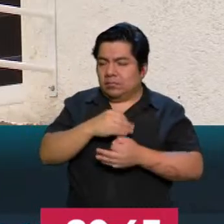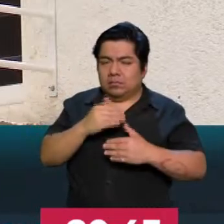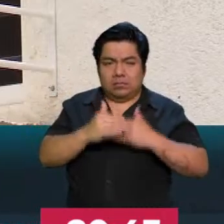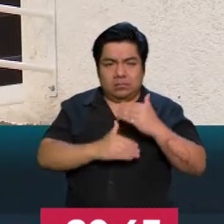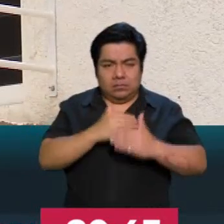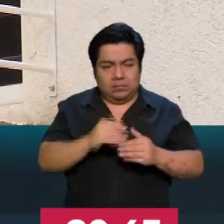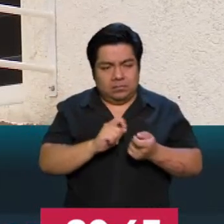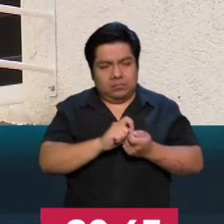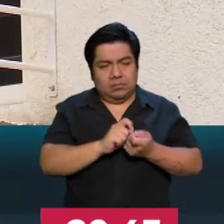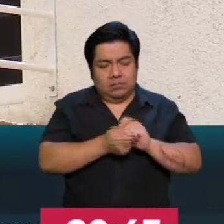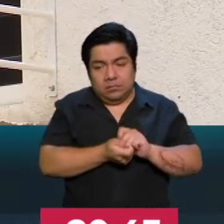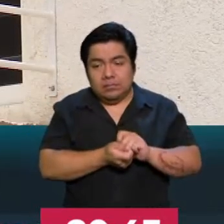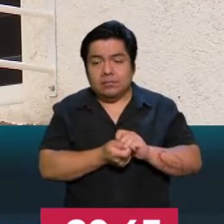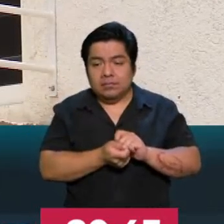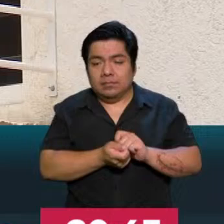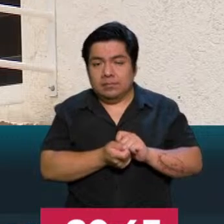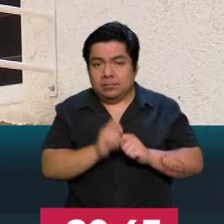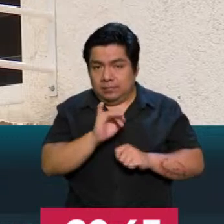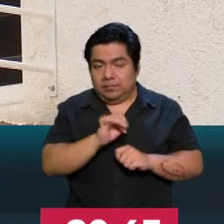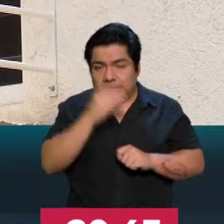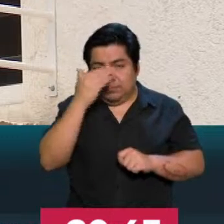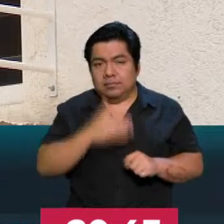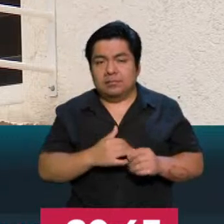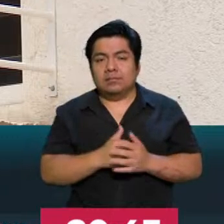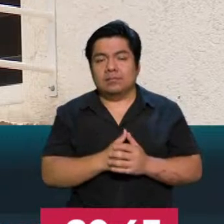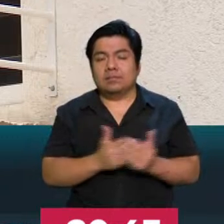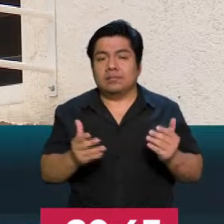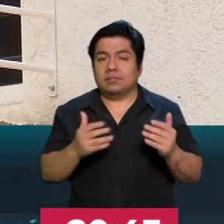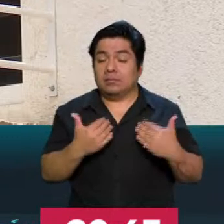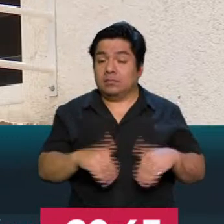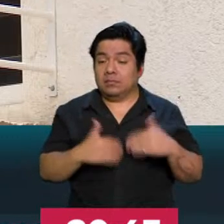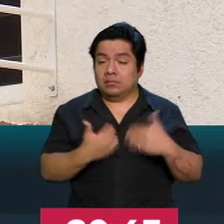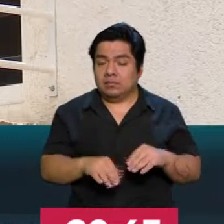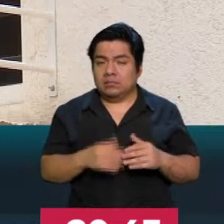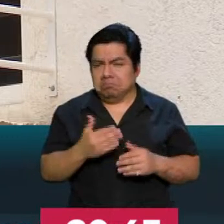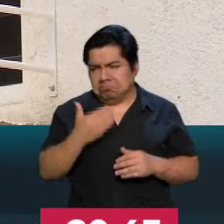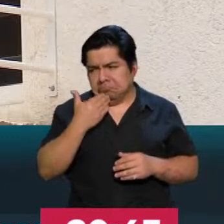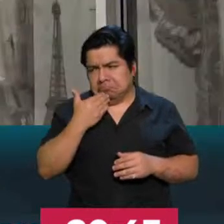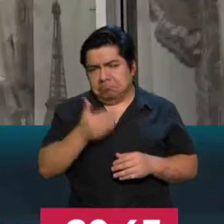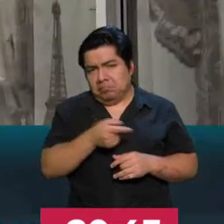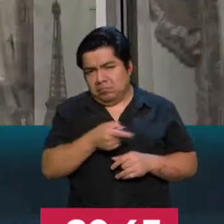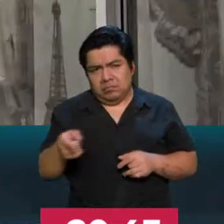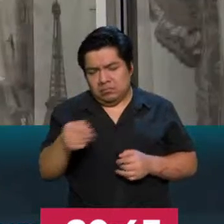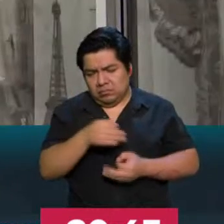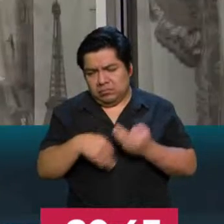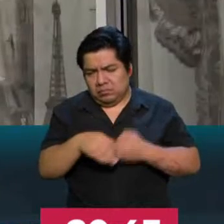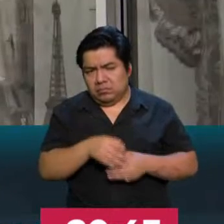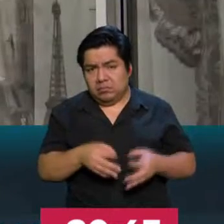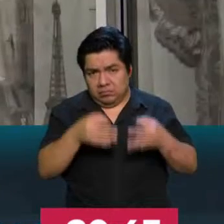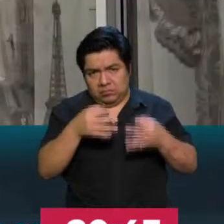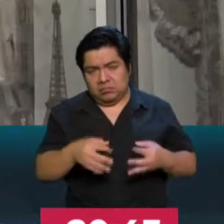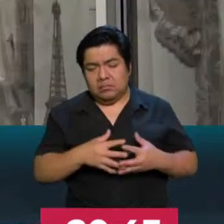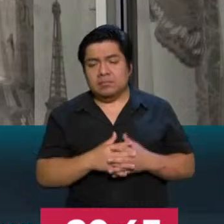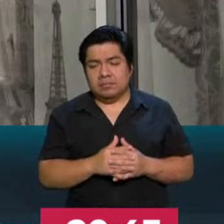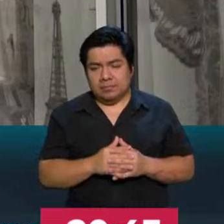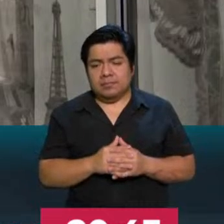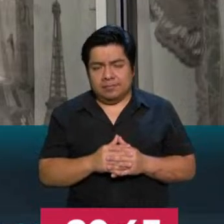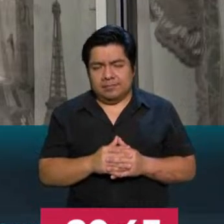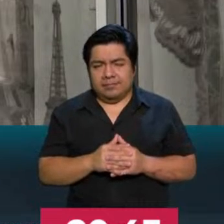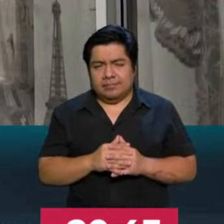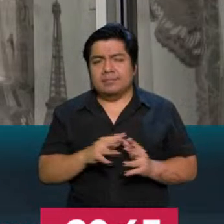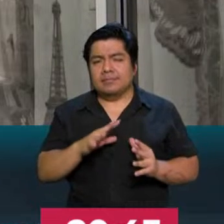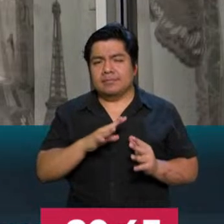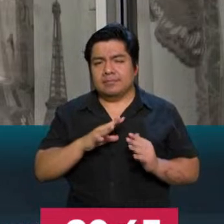de transformación, y que son medidas buenas para todas y para todos, porque eso es lo que asegura que tengamos